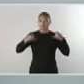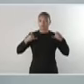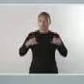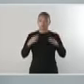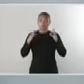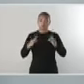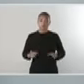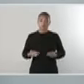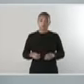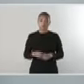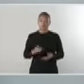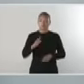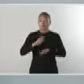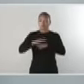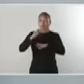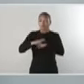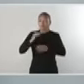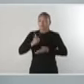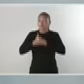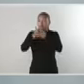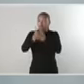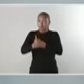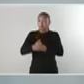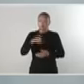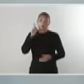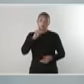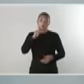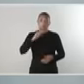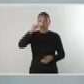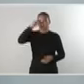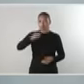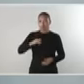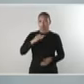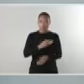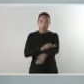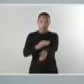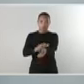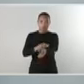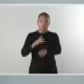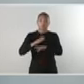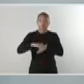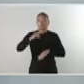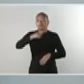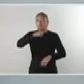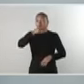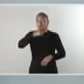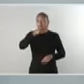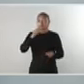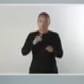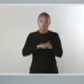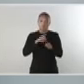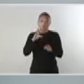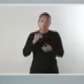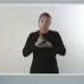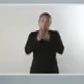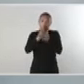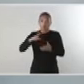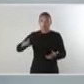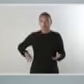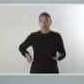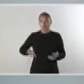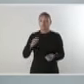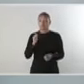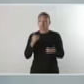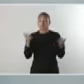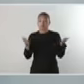los apoyos económicos mensuales a las jefas de familia y adultos mayores porque si no los ayuda el gobierno quién lo va a hacer